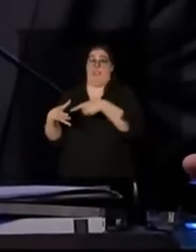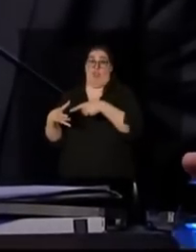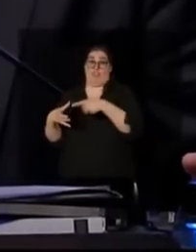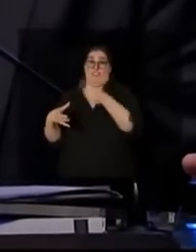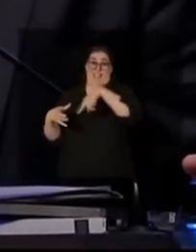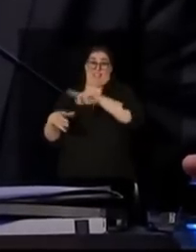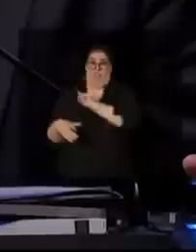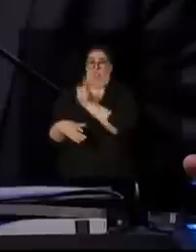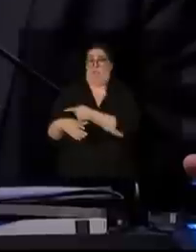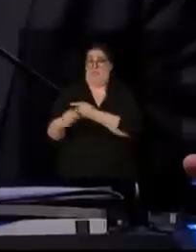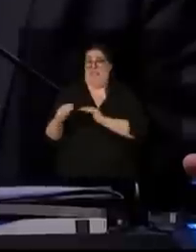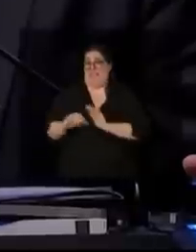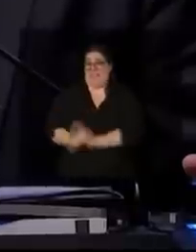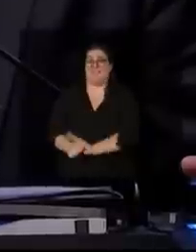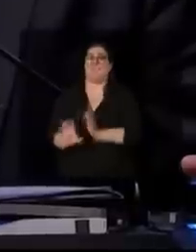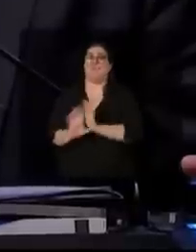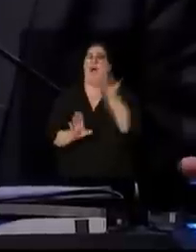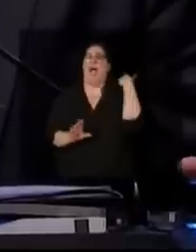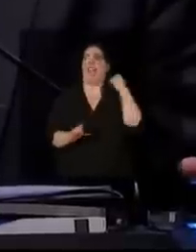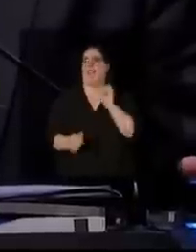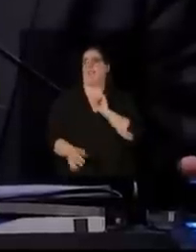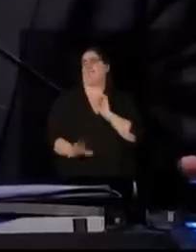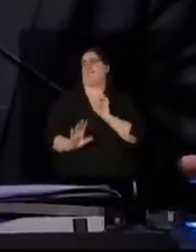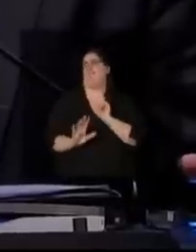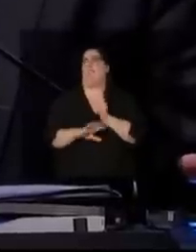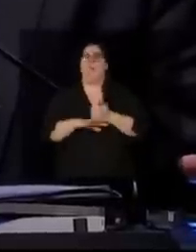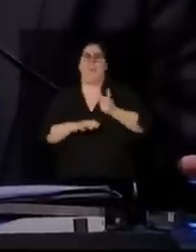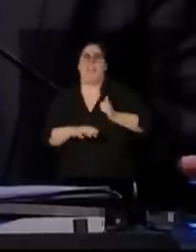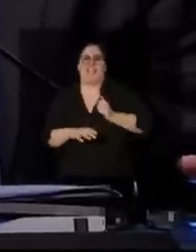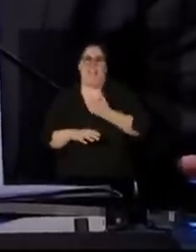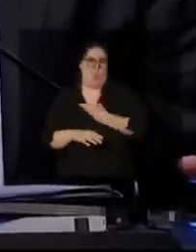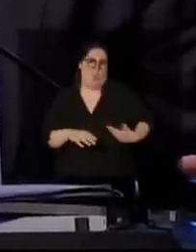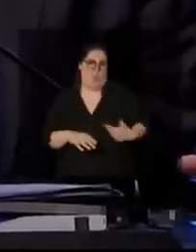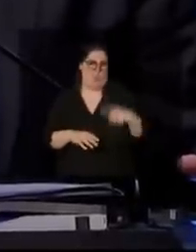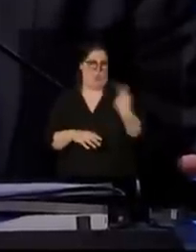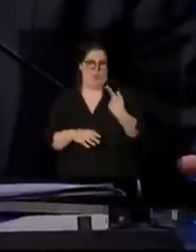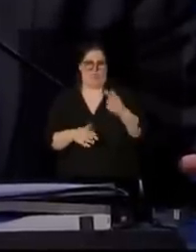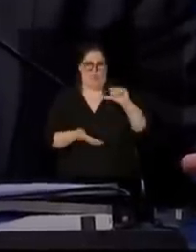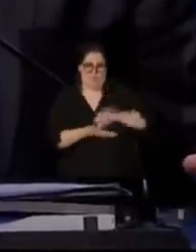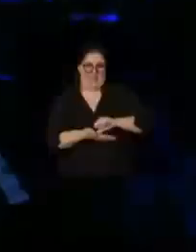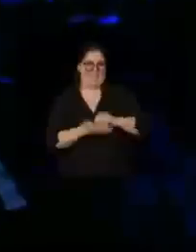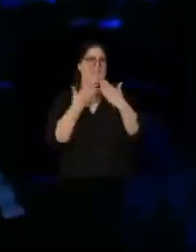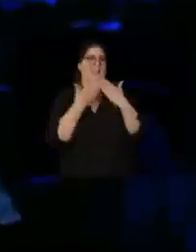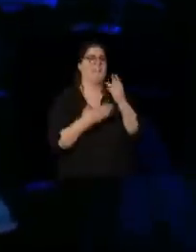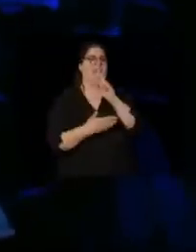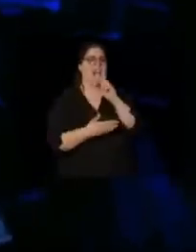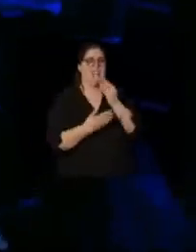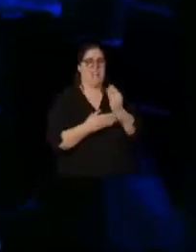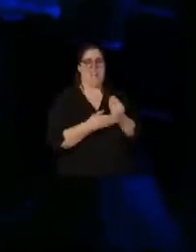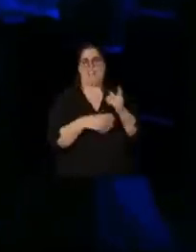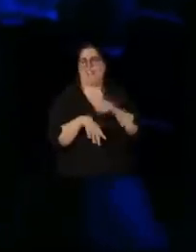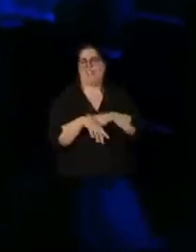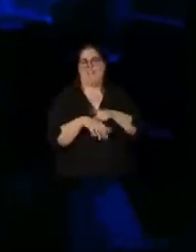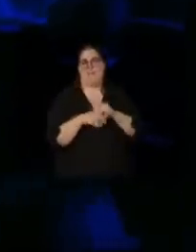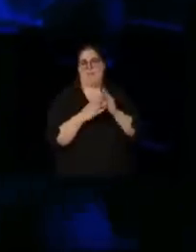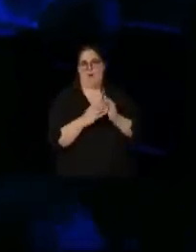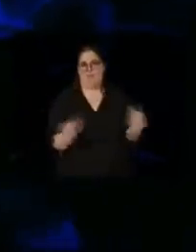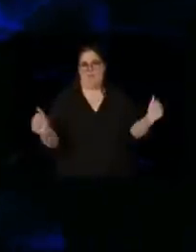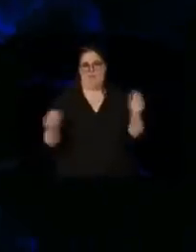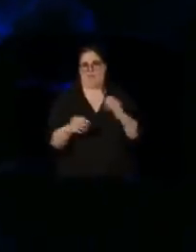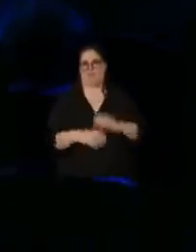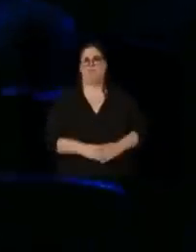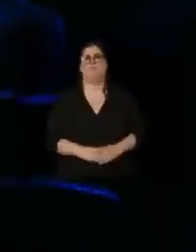que fueron capaces de imponer una dictadura en genocida en nuestro país y tener gracias, como resultado 30.000... Su tiempo ha